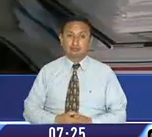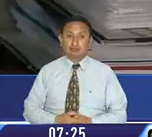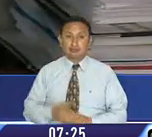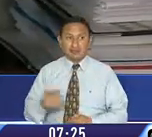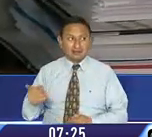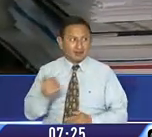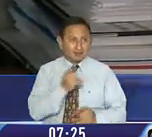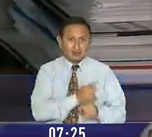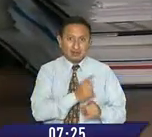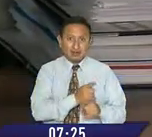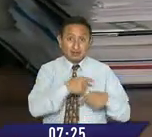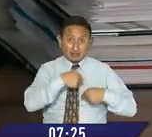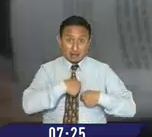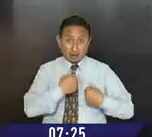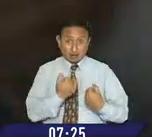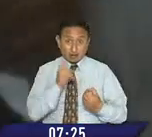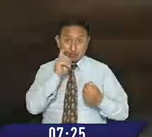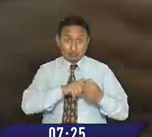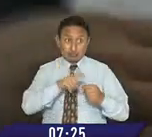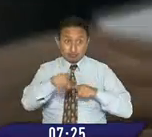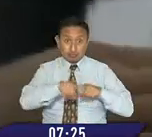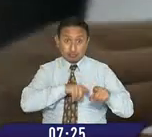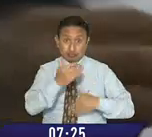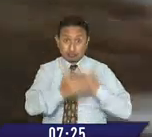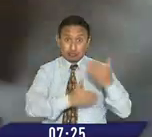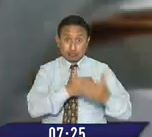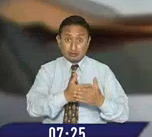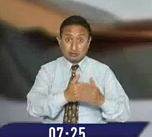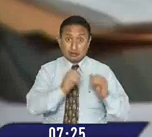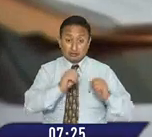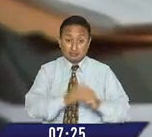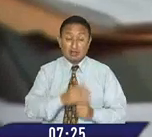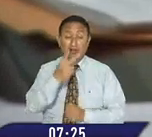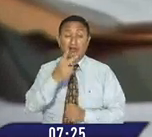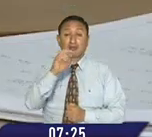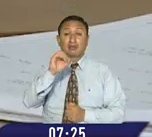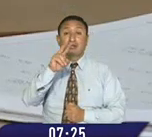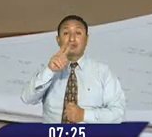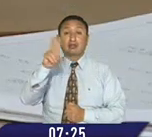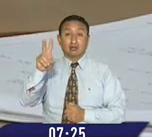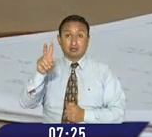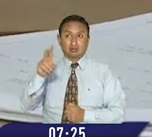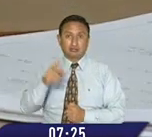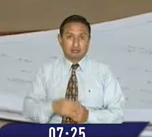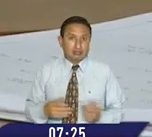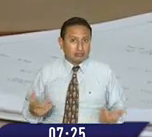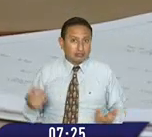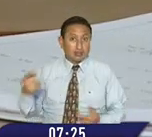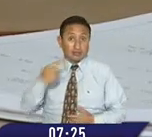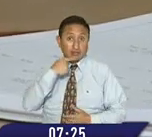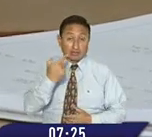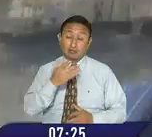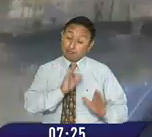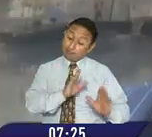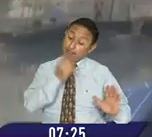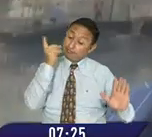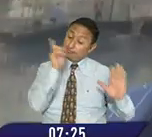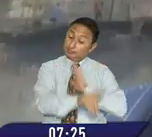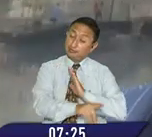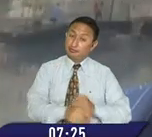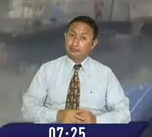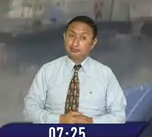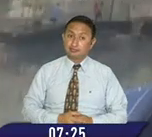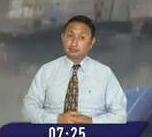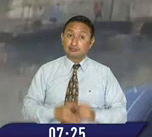momento no están participando en el proceso de subasta inversa 2022. De ahí que anuncian acciones legales. Se ha iniciado